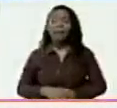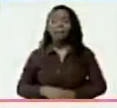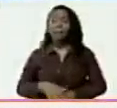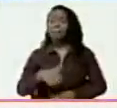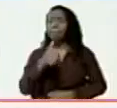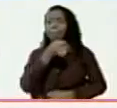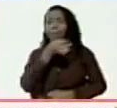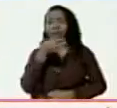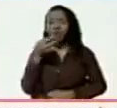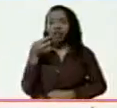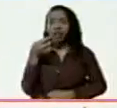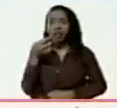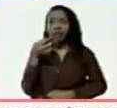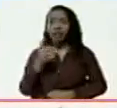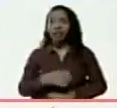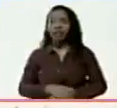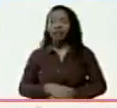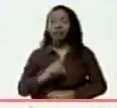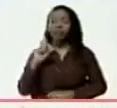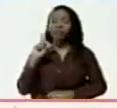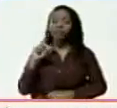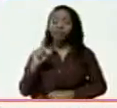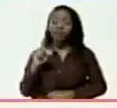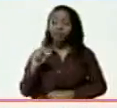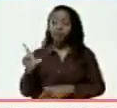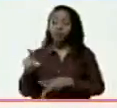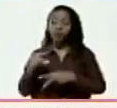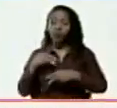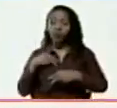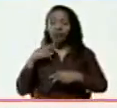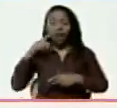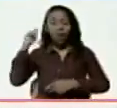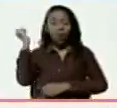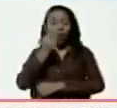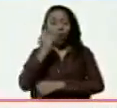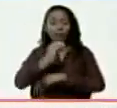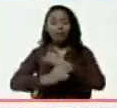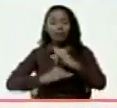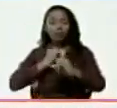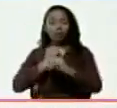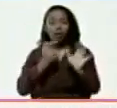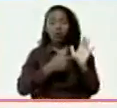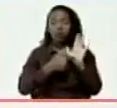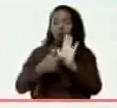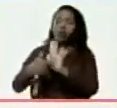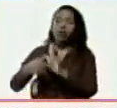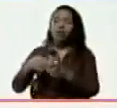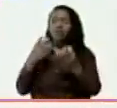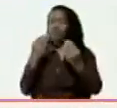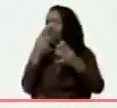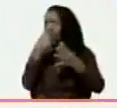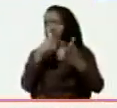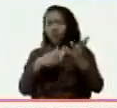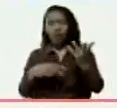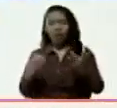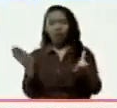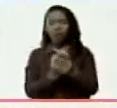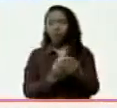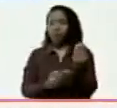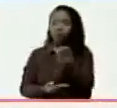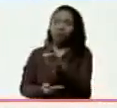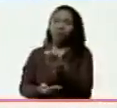que también ha sido consignada ante la corte penal internacional esta y muchas más serán consignadas